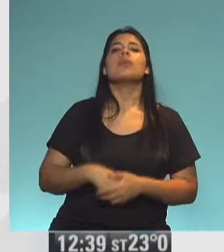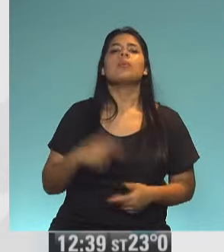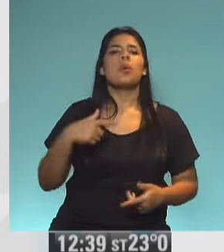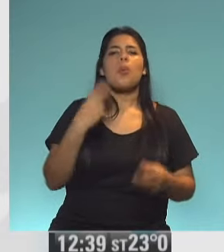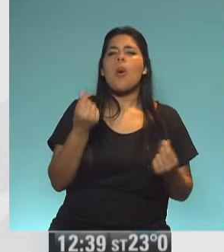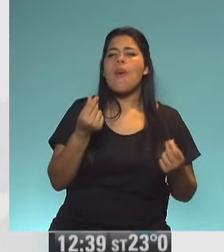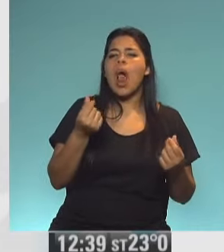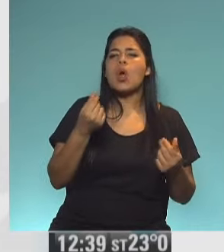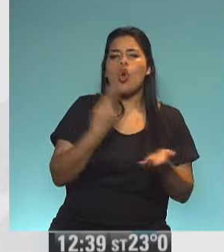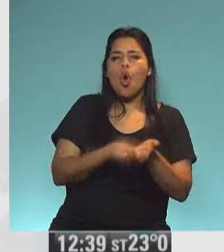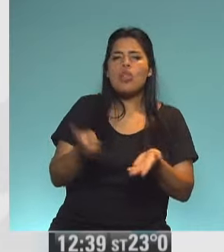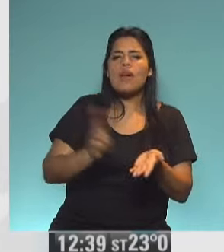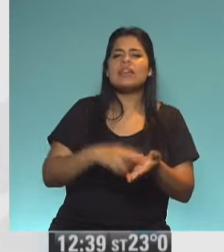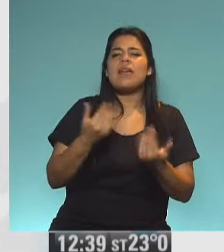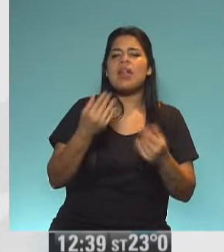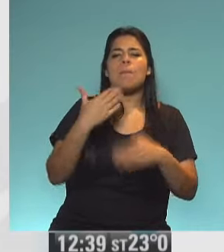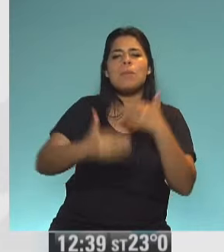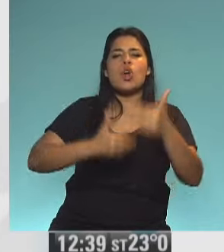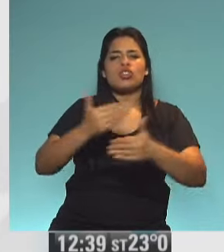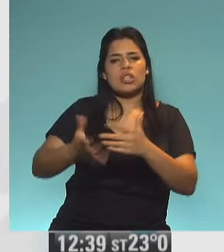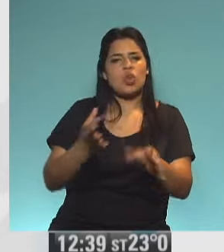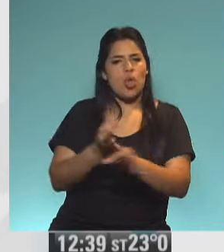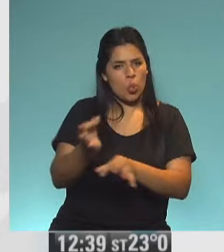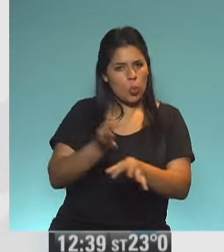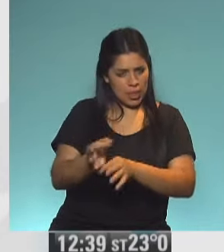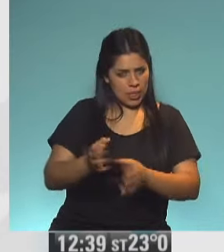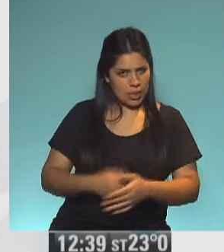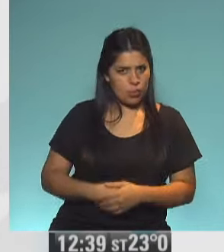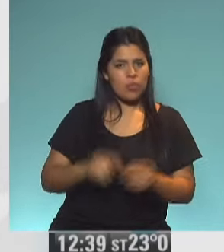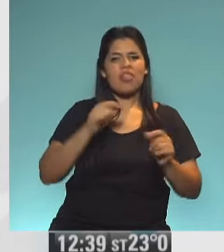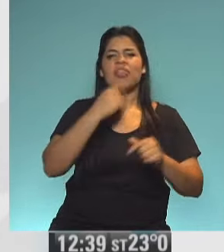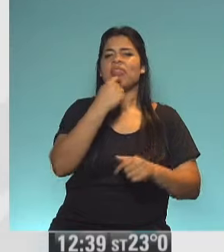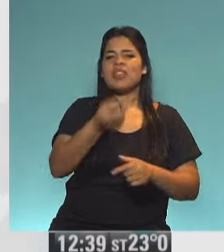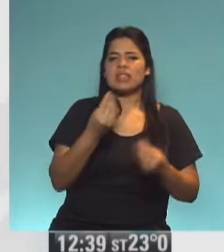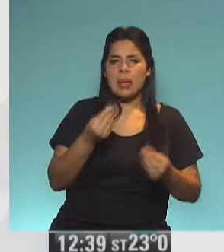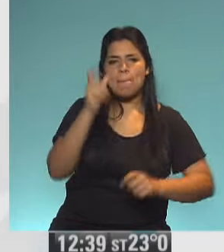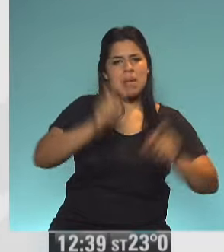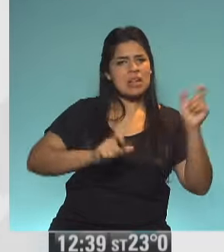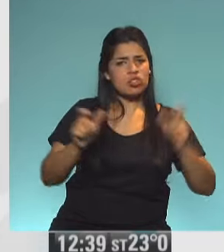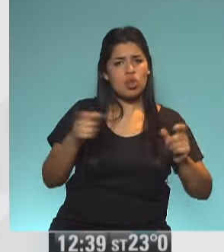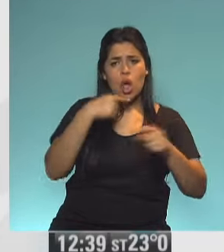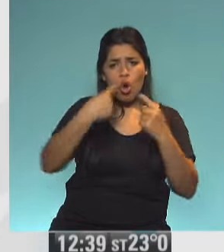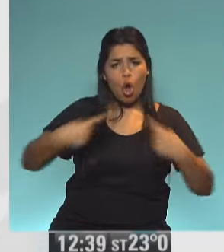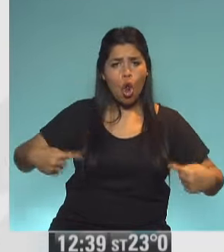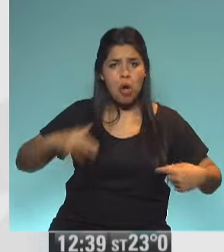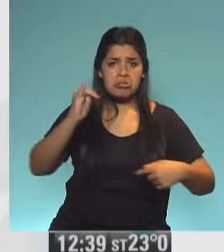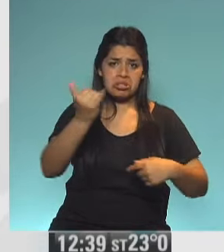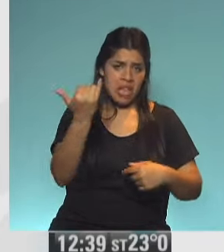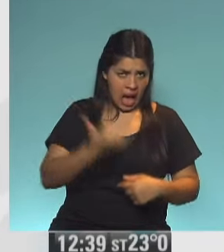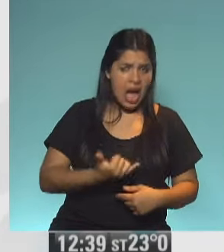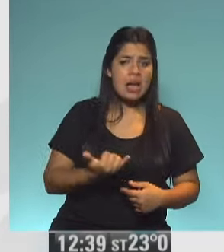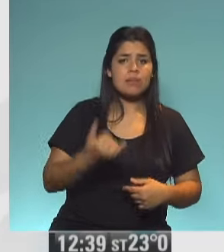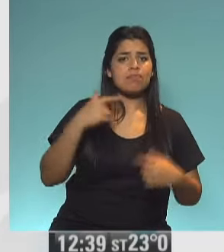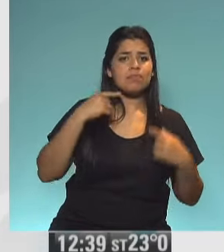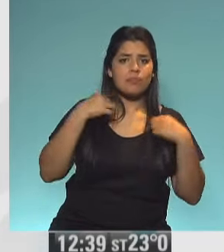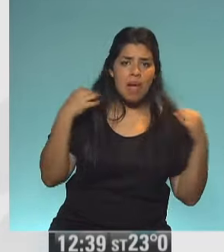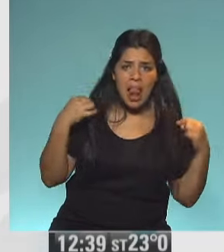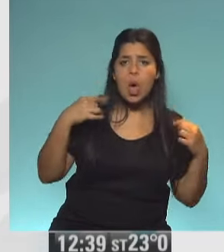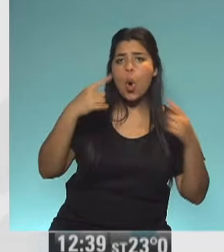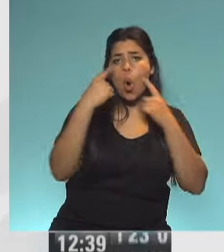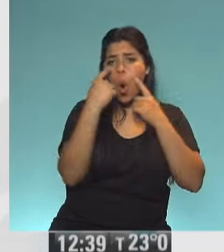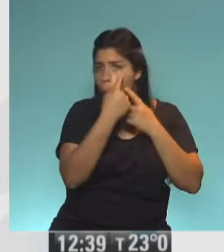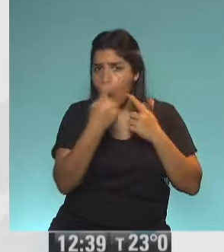proceso educativo. Y lo que dice es, las personas también tenemos colores. Nuestro color de ojos, el color de nuestro pelo y el